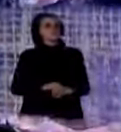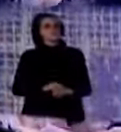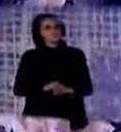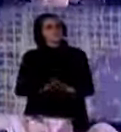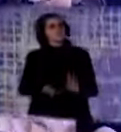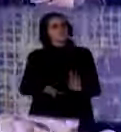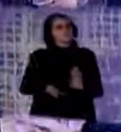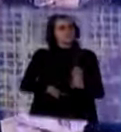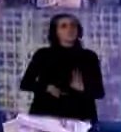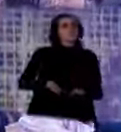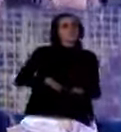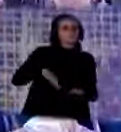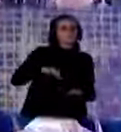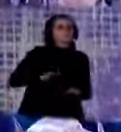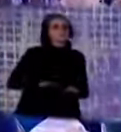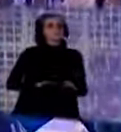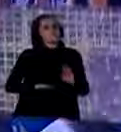hundido